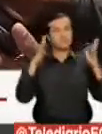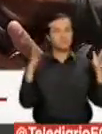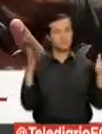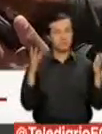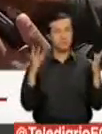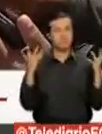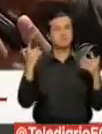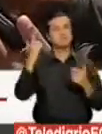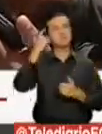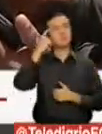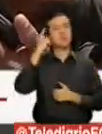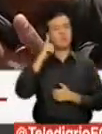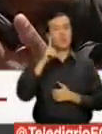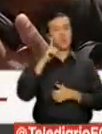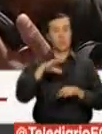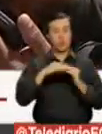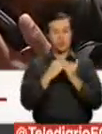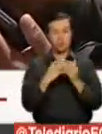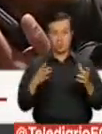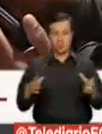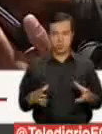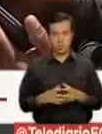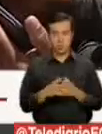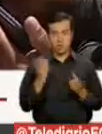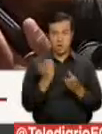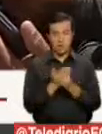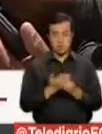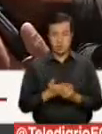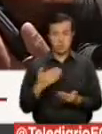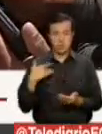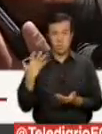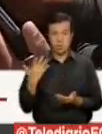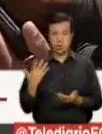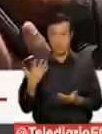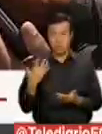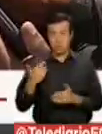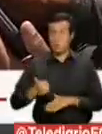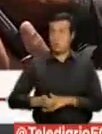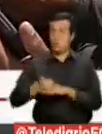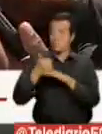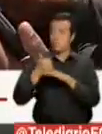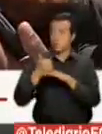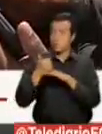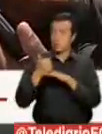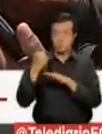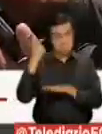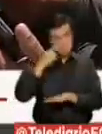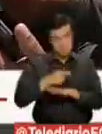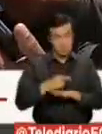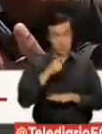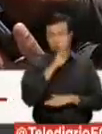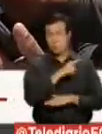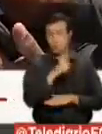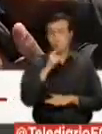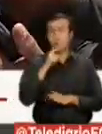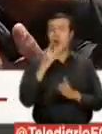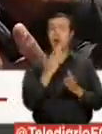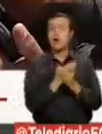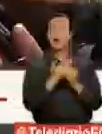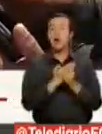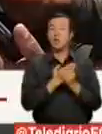que un comité no lleve actas y la autoridad correspondiente no exija que se